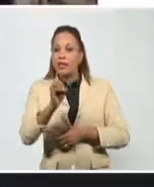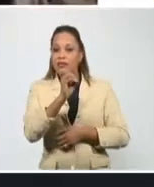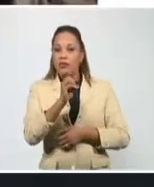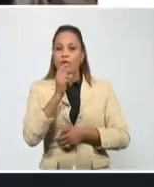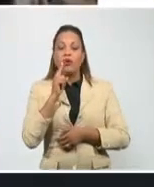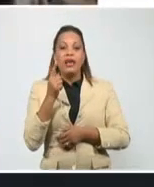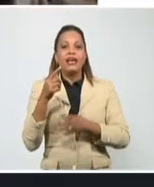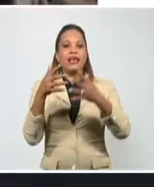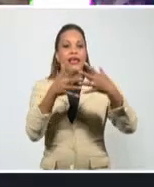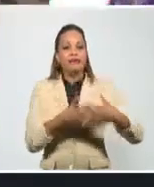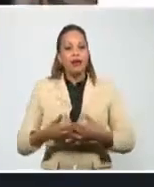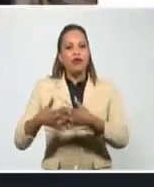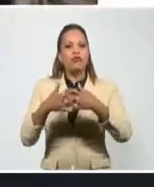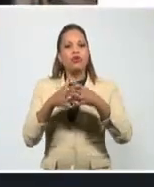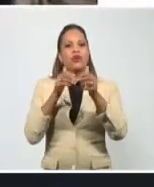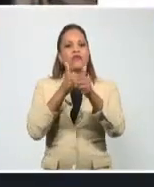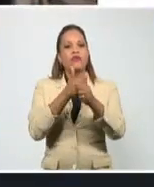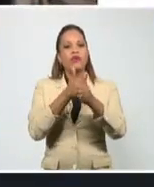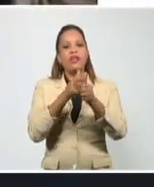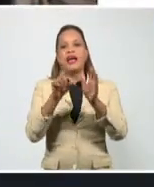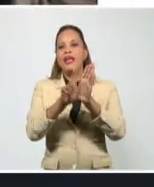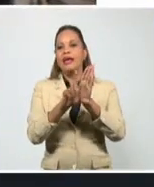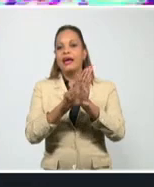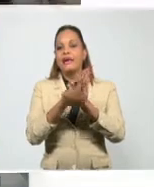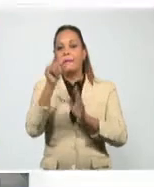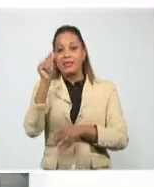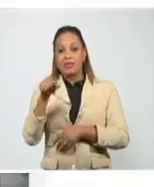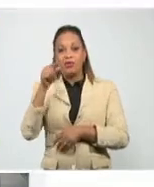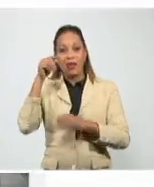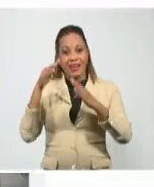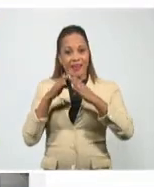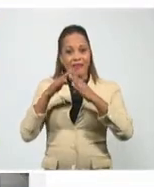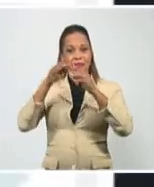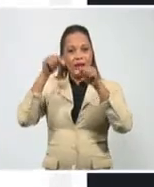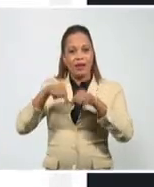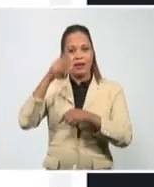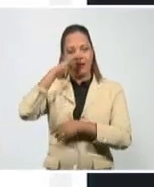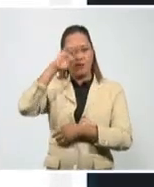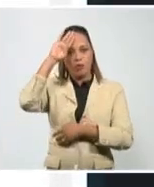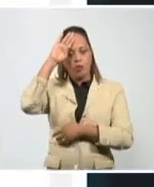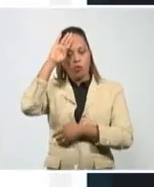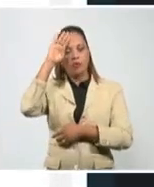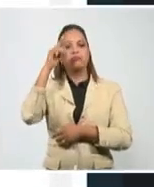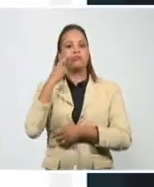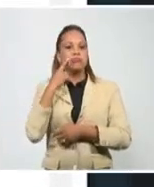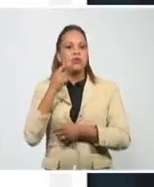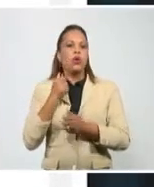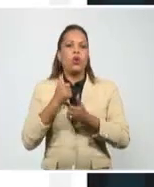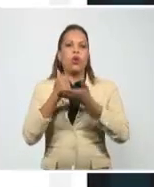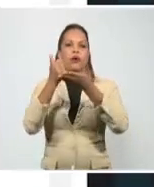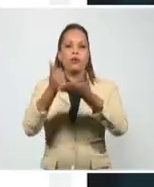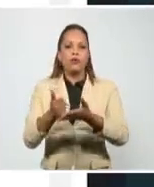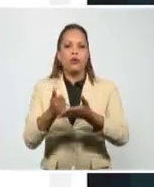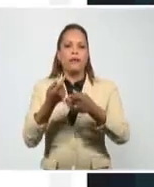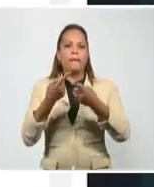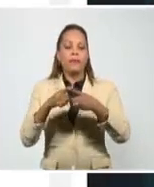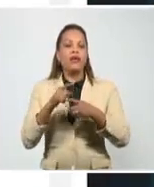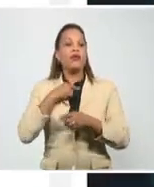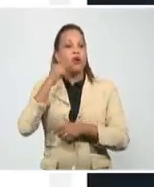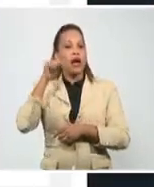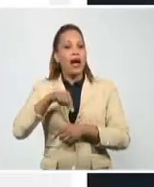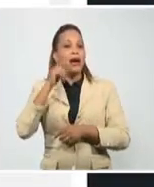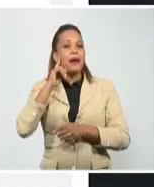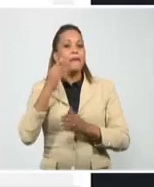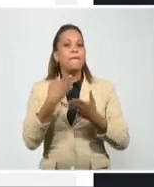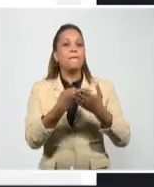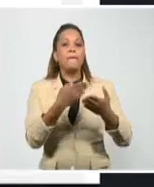Unidos brinda asesoría legal a contrarrevolucionarios que residen en la isla. Sin embargo, existen pruebas del financiamiento que Cubalex